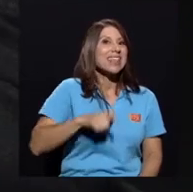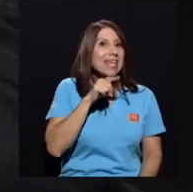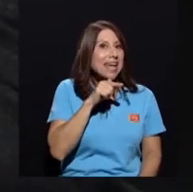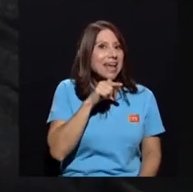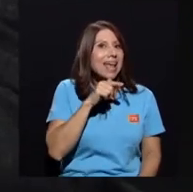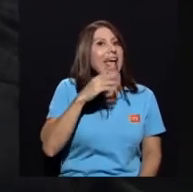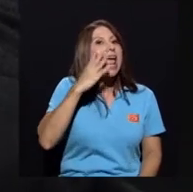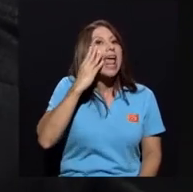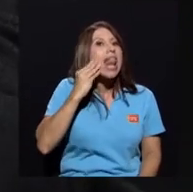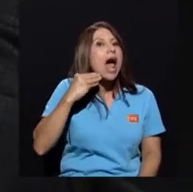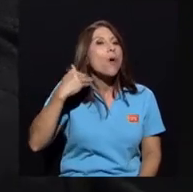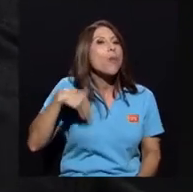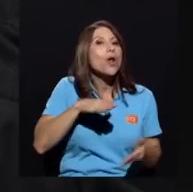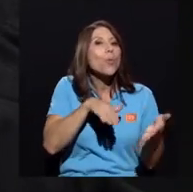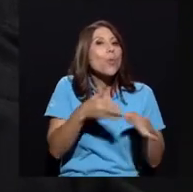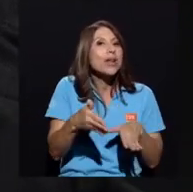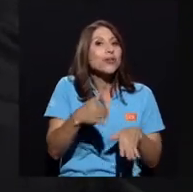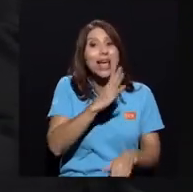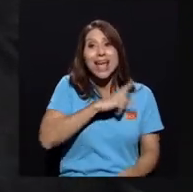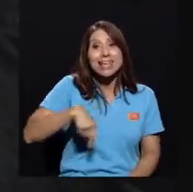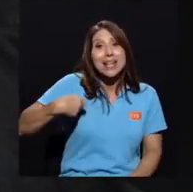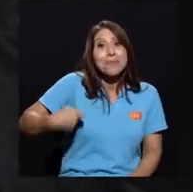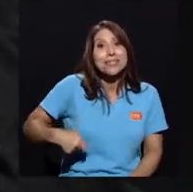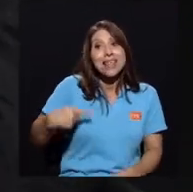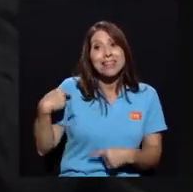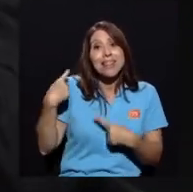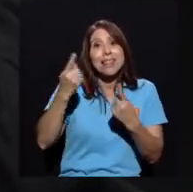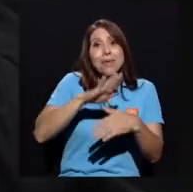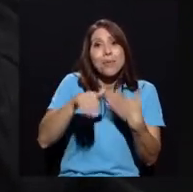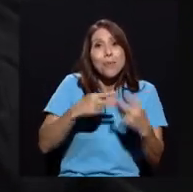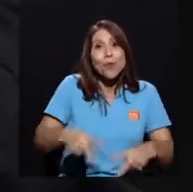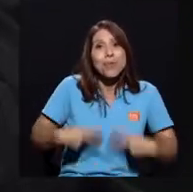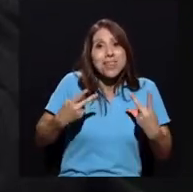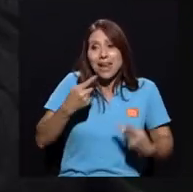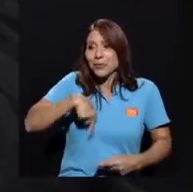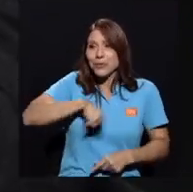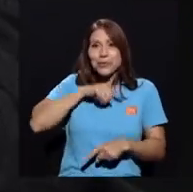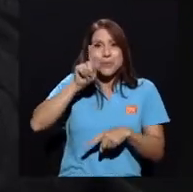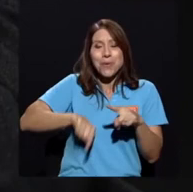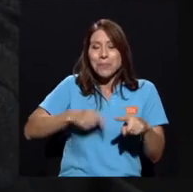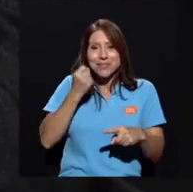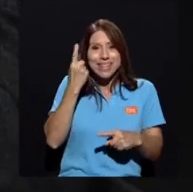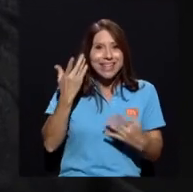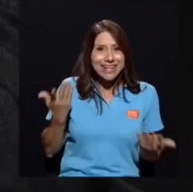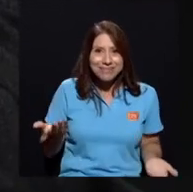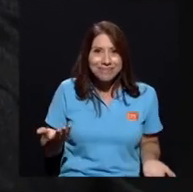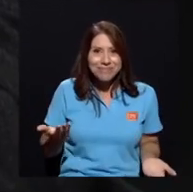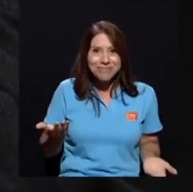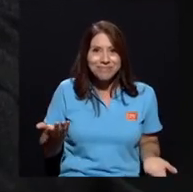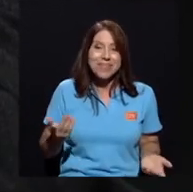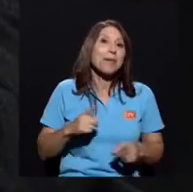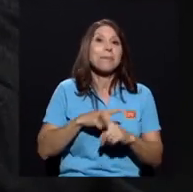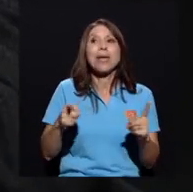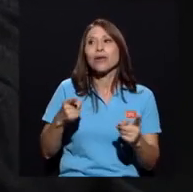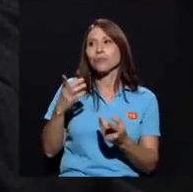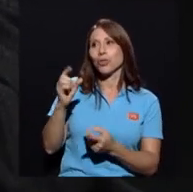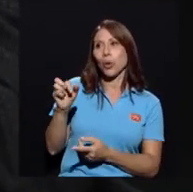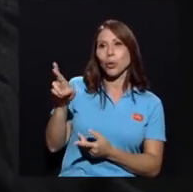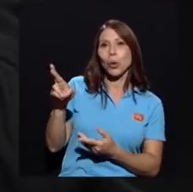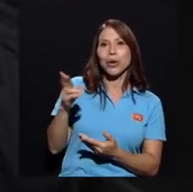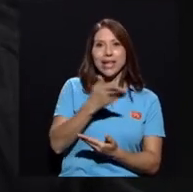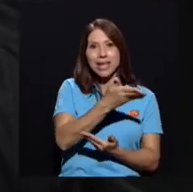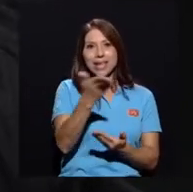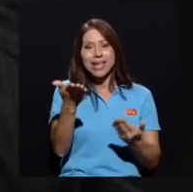el presidente por vida. Es decir, que es una anomalía que no podríamos entenderla nosotros. Al final del camino, doctor, y queridos